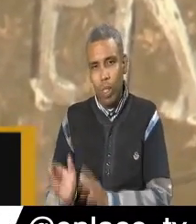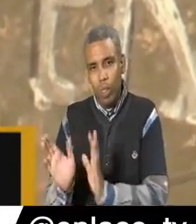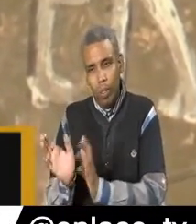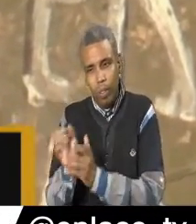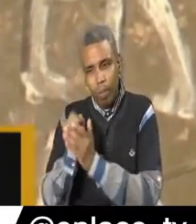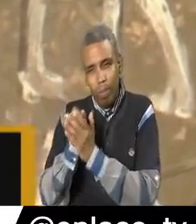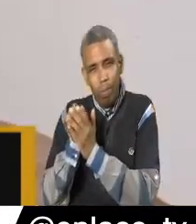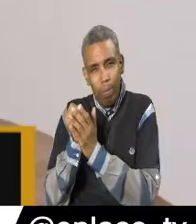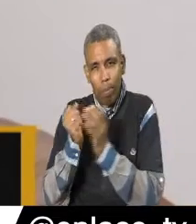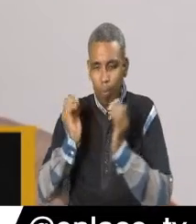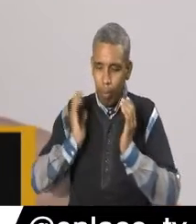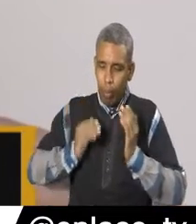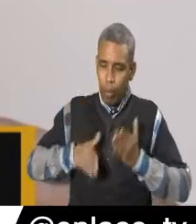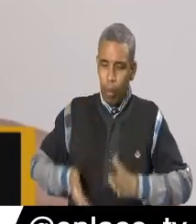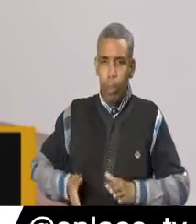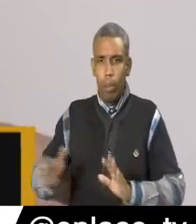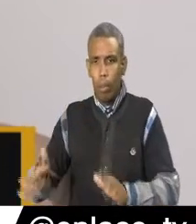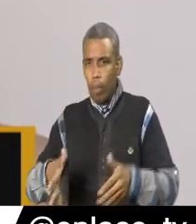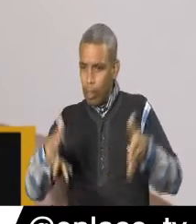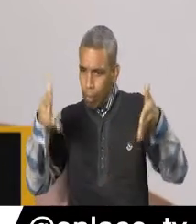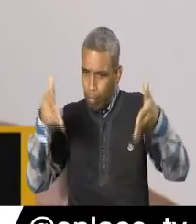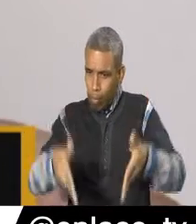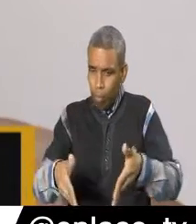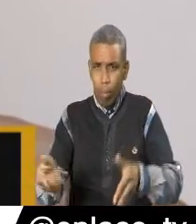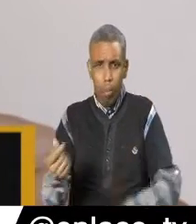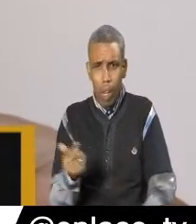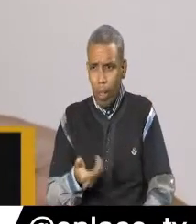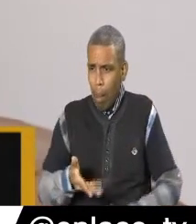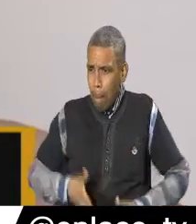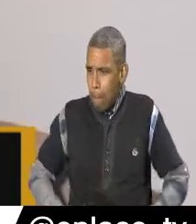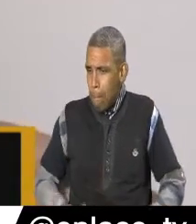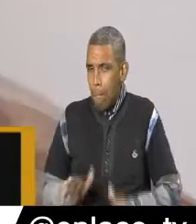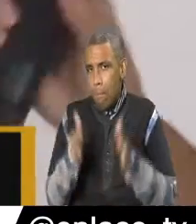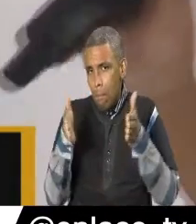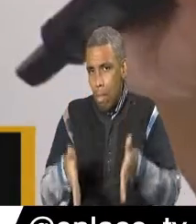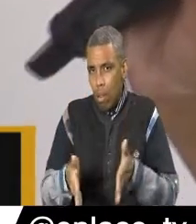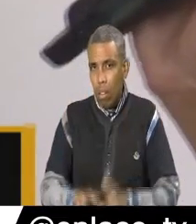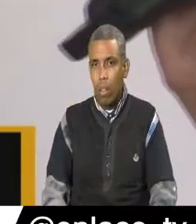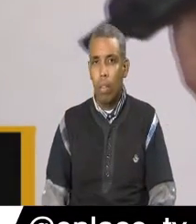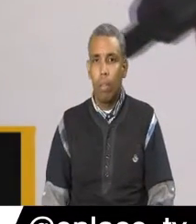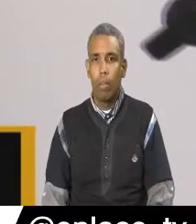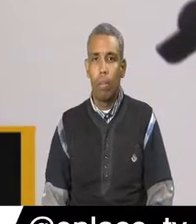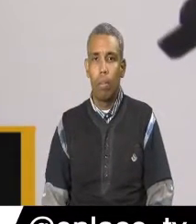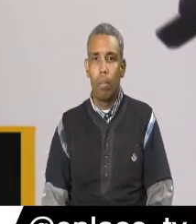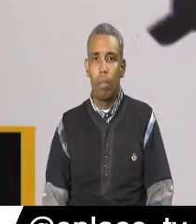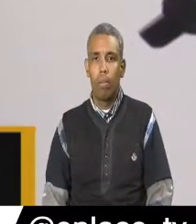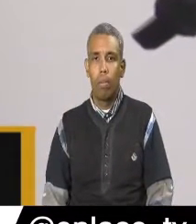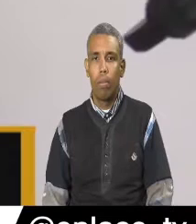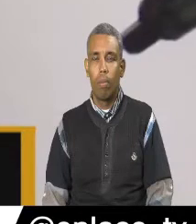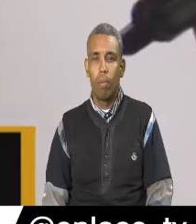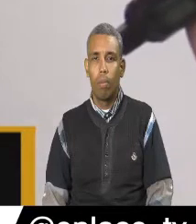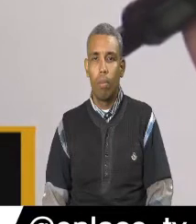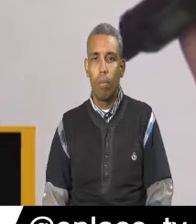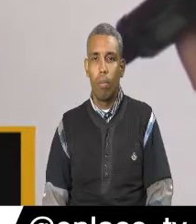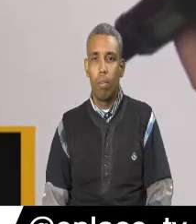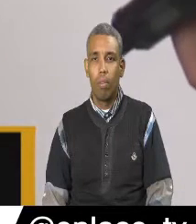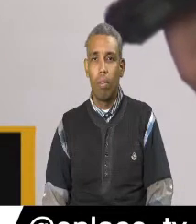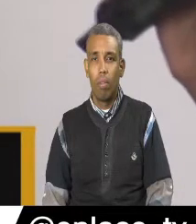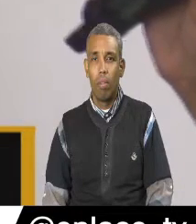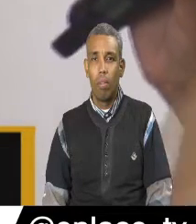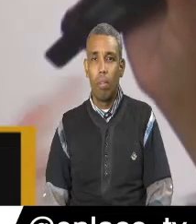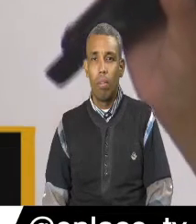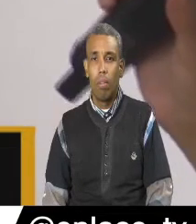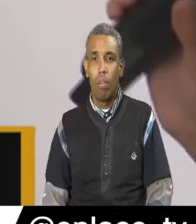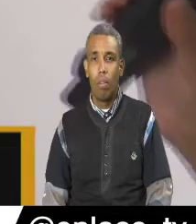que pues era un habitante de calle y no tenía ninguna persona que respondiera por él. Hoy precisamente se estaba hablando sobre una